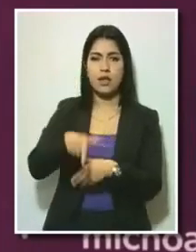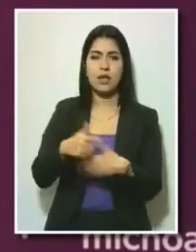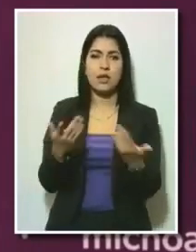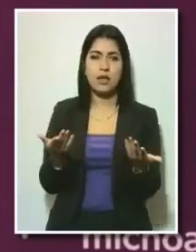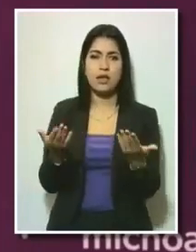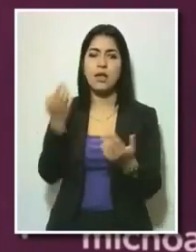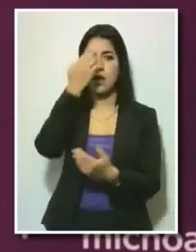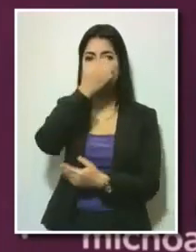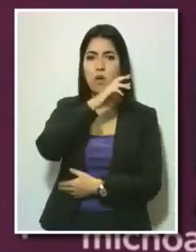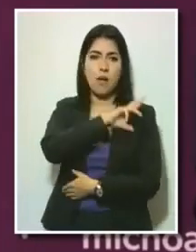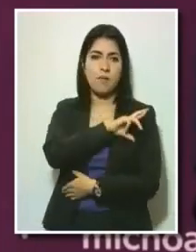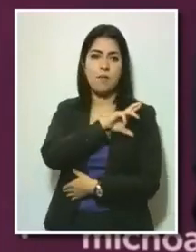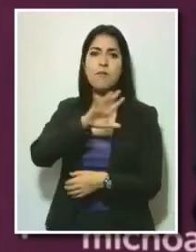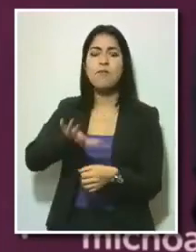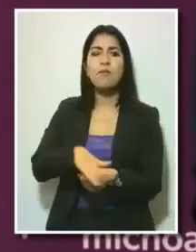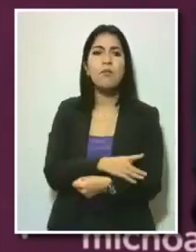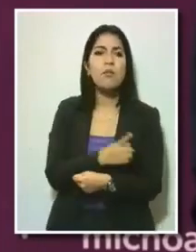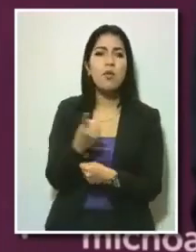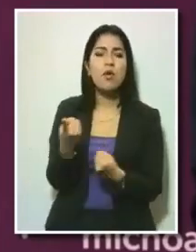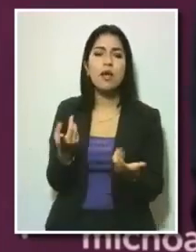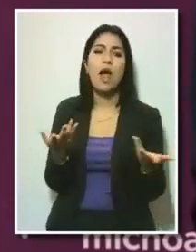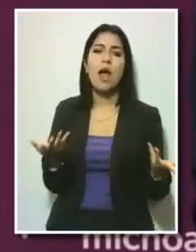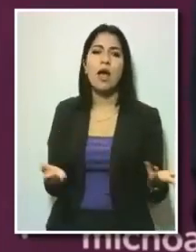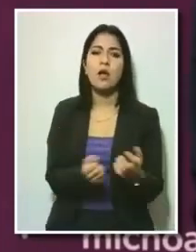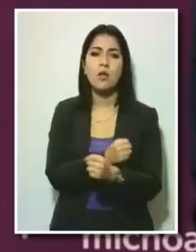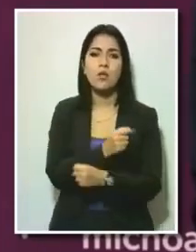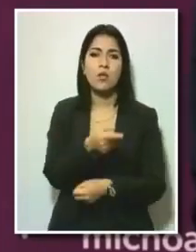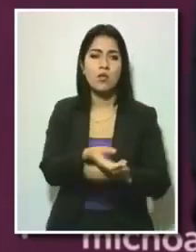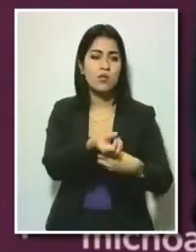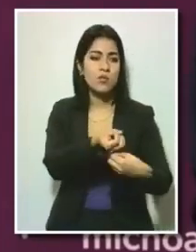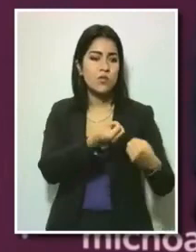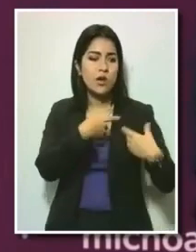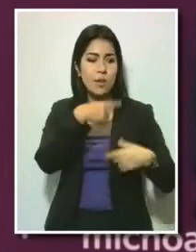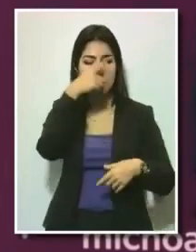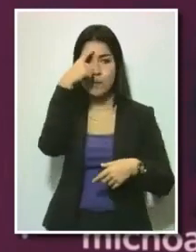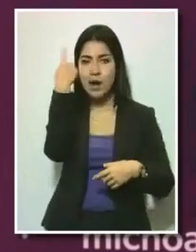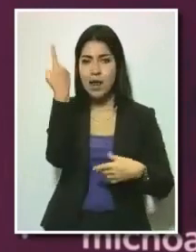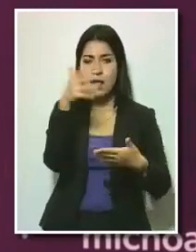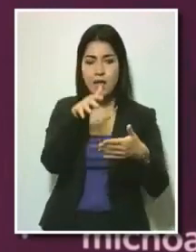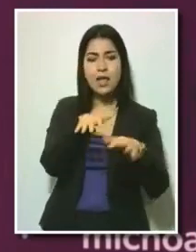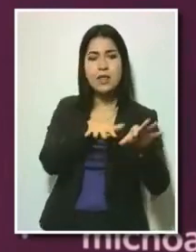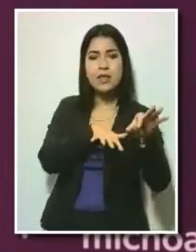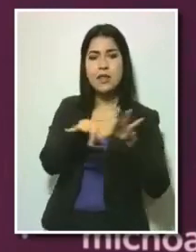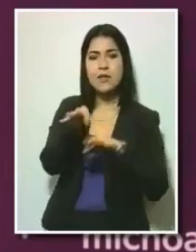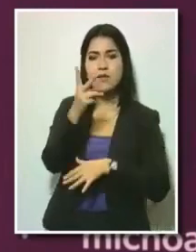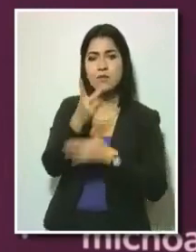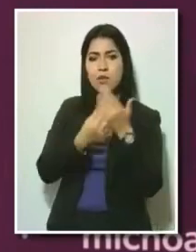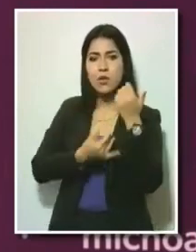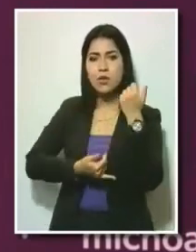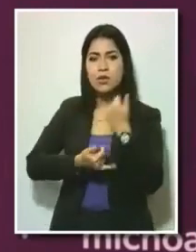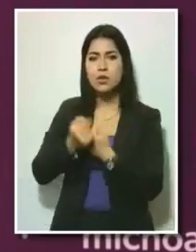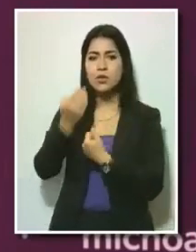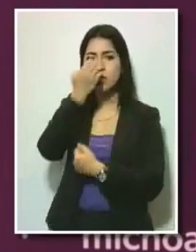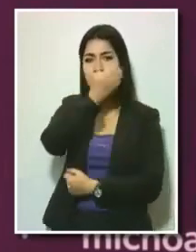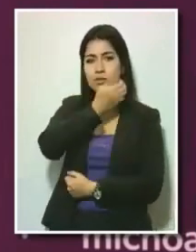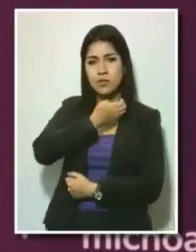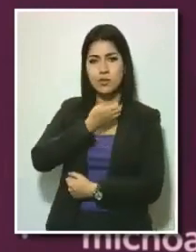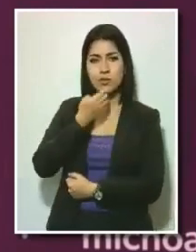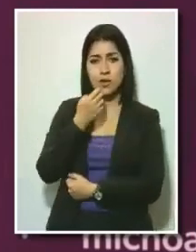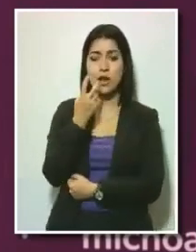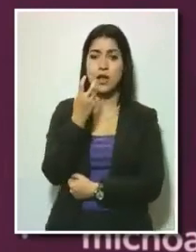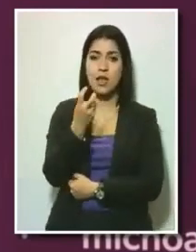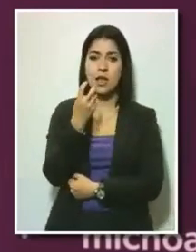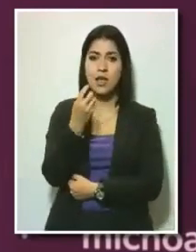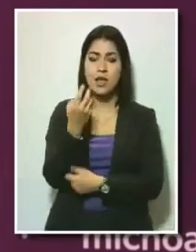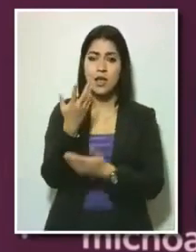particular, pero porque nos daban la oportunidad de trabajar los proyectos escolares. Y era todo